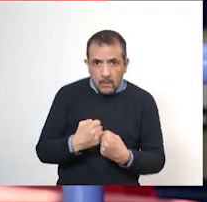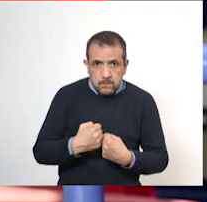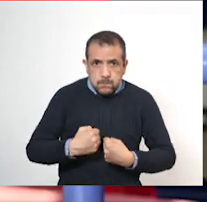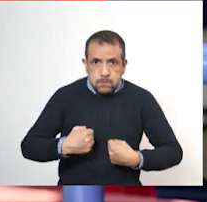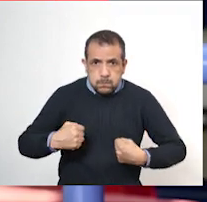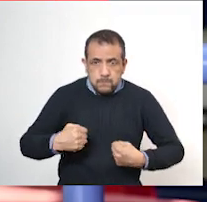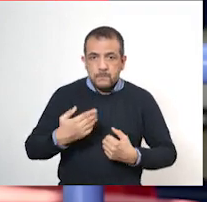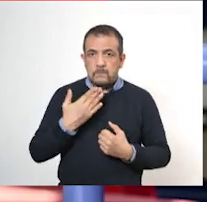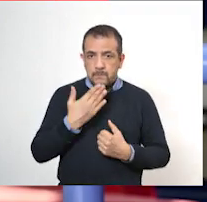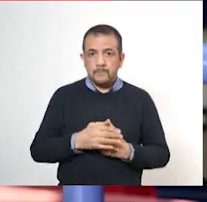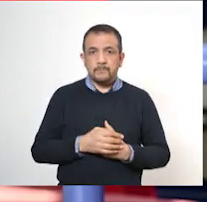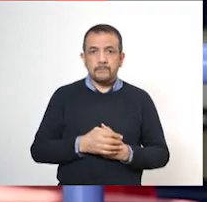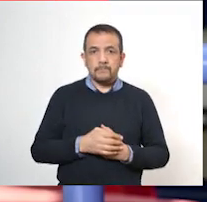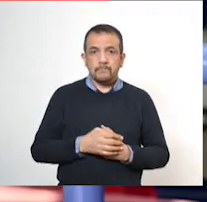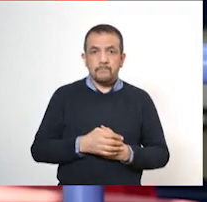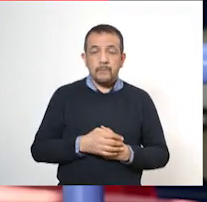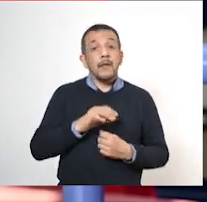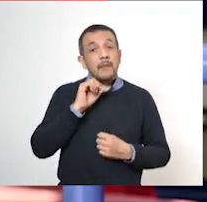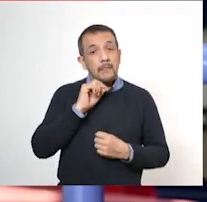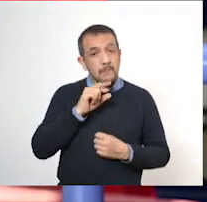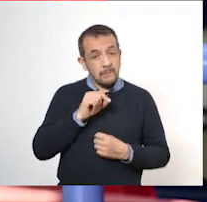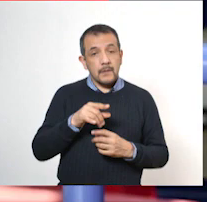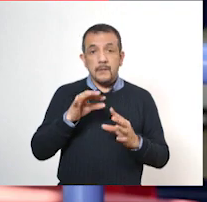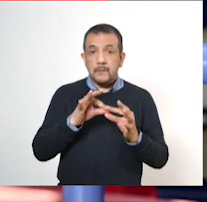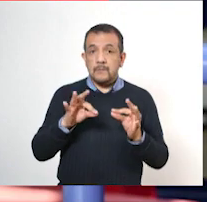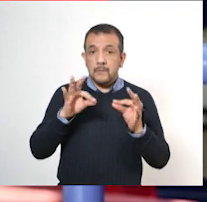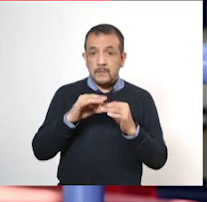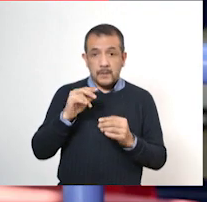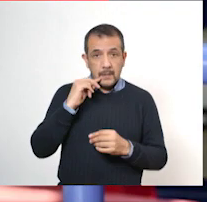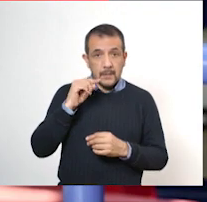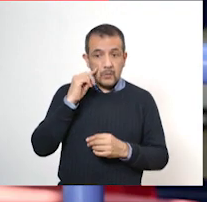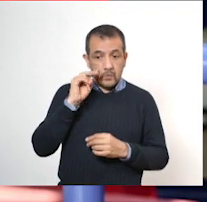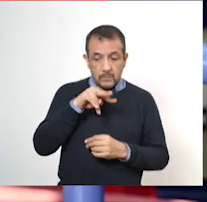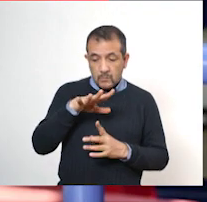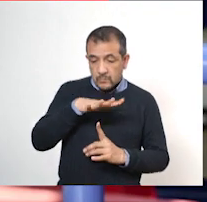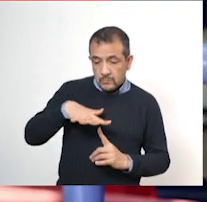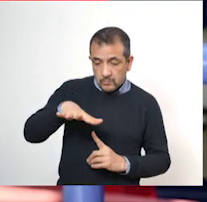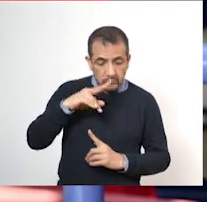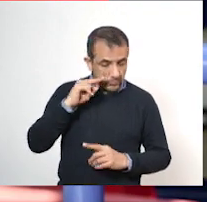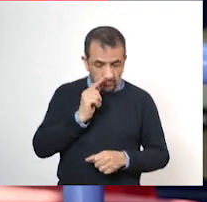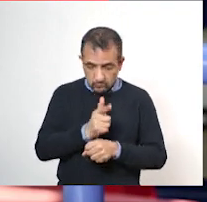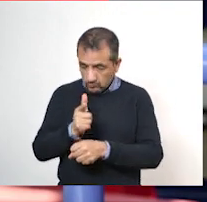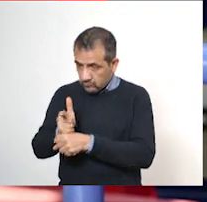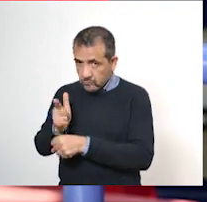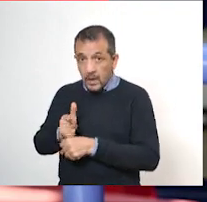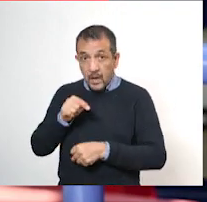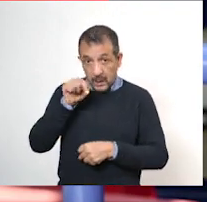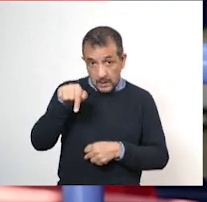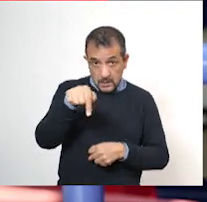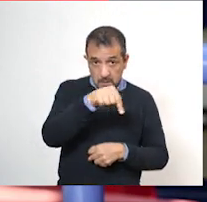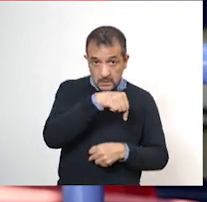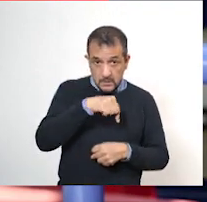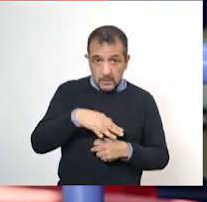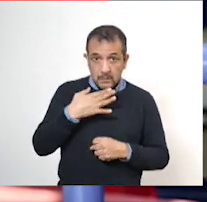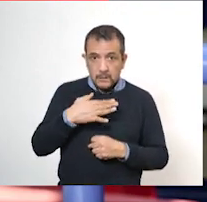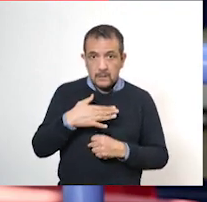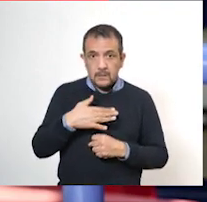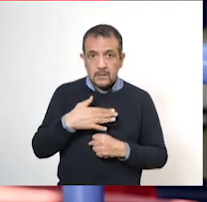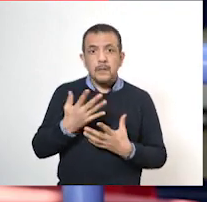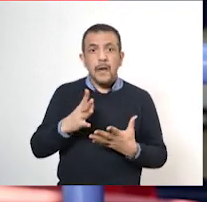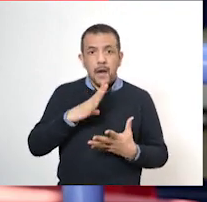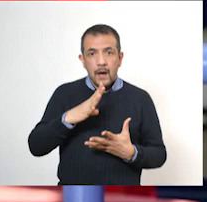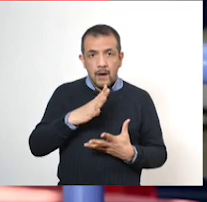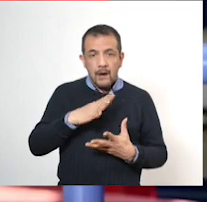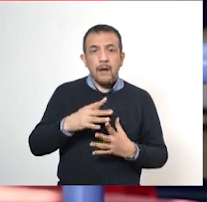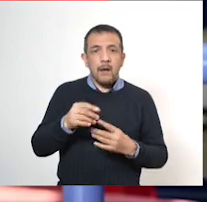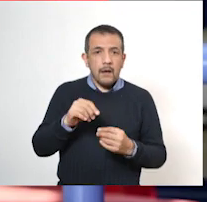origina obesidad. Una de las cosas que vemos en este tipo de ambientes es que son ambientes donde